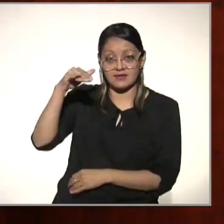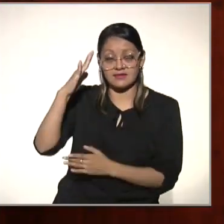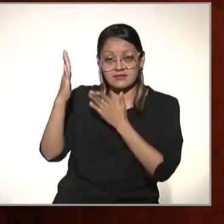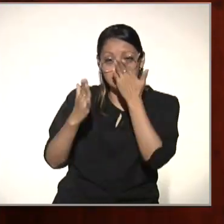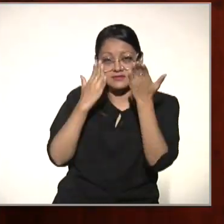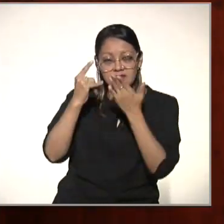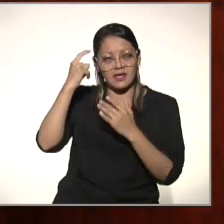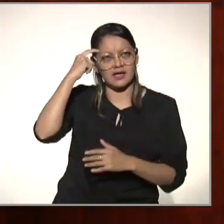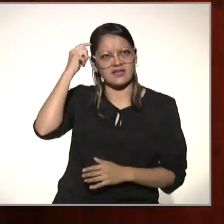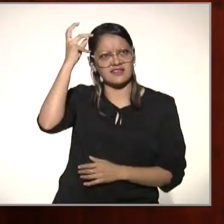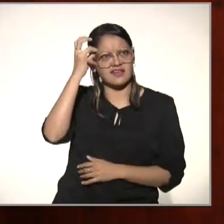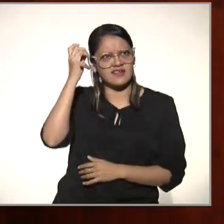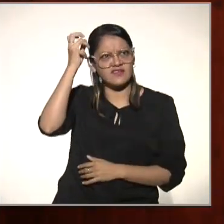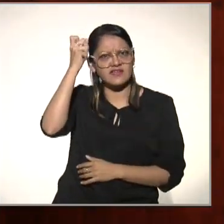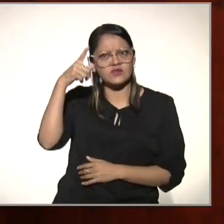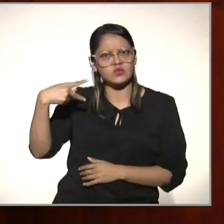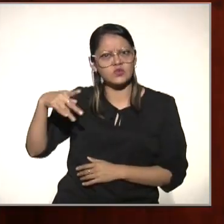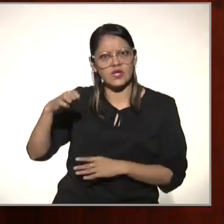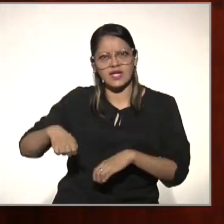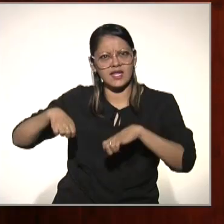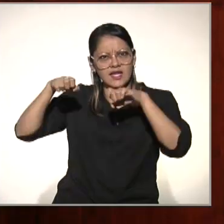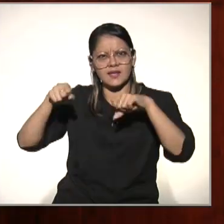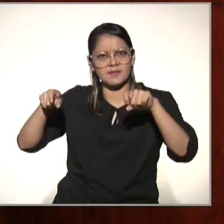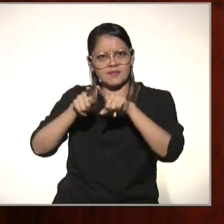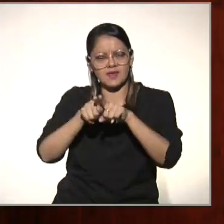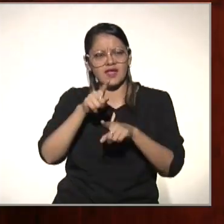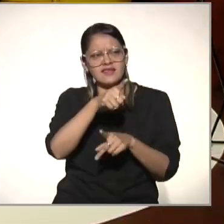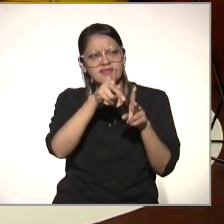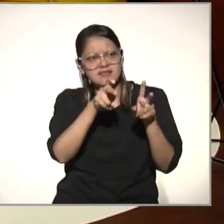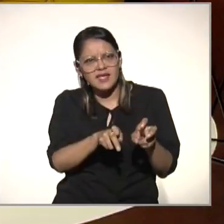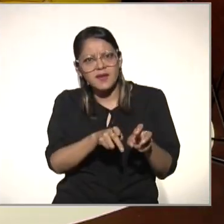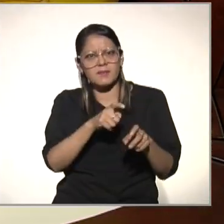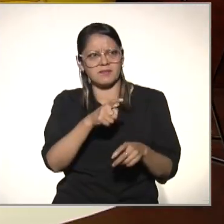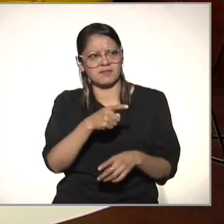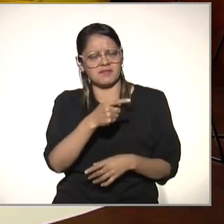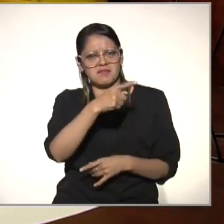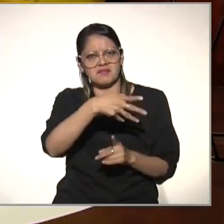de reflexionar con gente de su edad estos temas es necesario, es